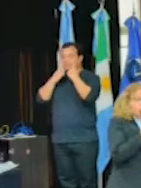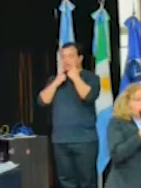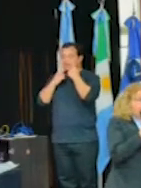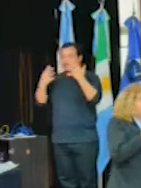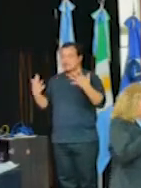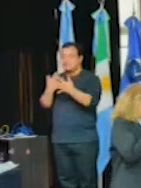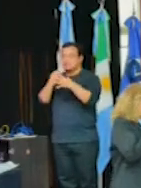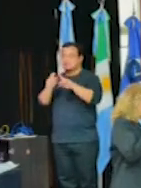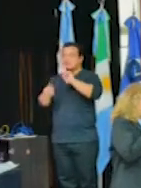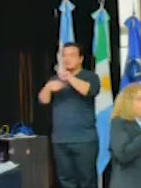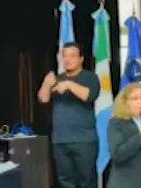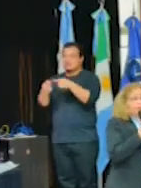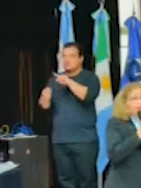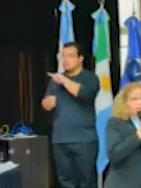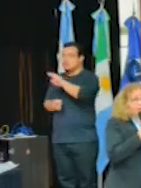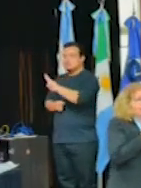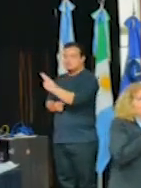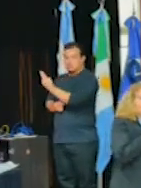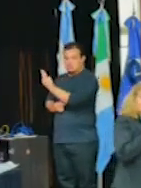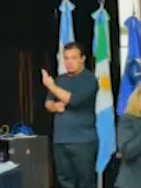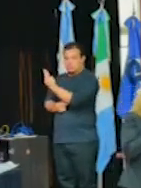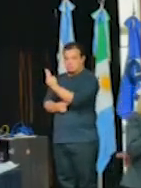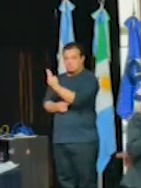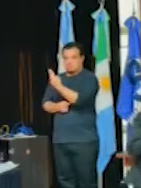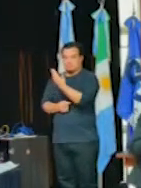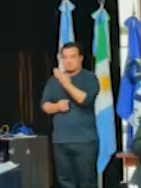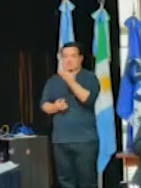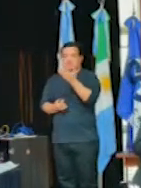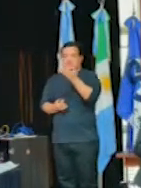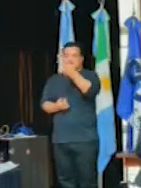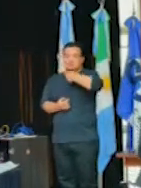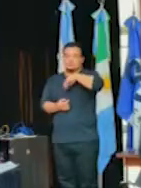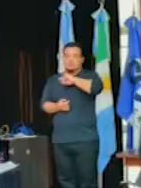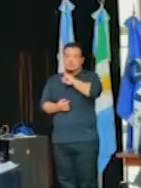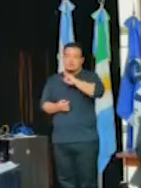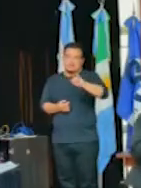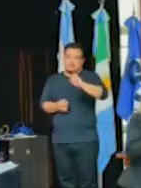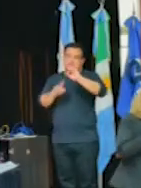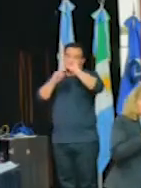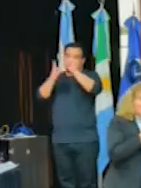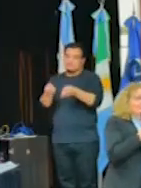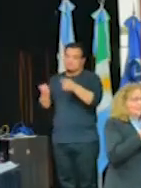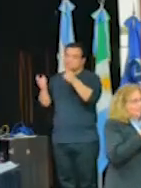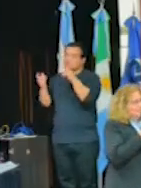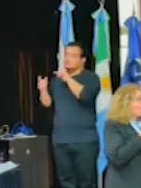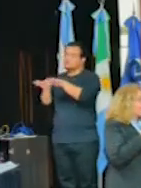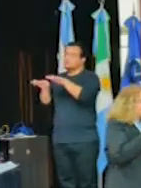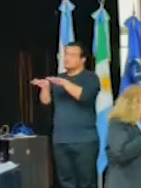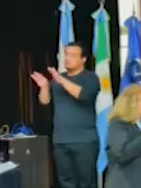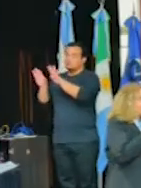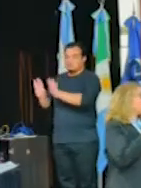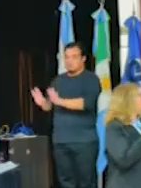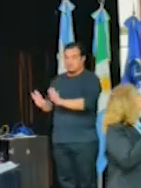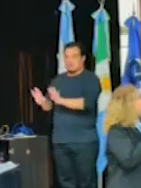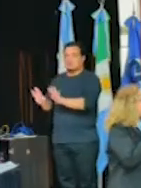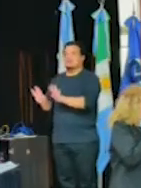Tuvimos que comunicar la muerte y preparar la despedida. Todo esto va sucediendo todo el tiempo. Cosas lindas